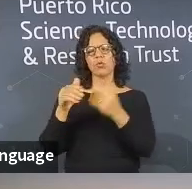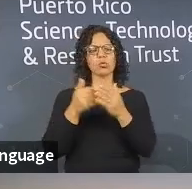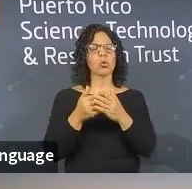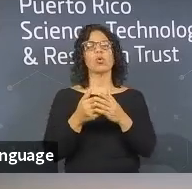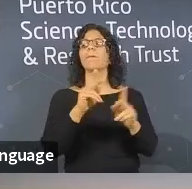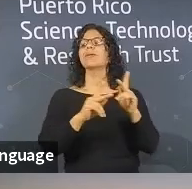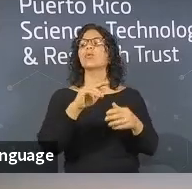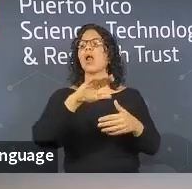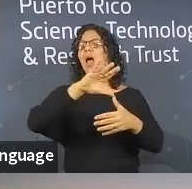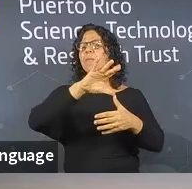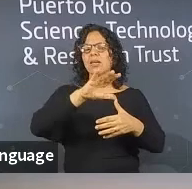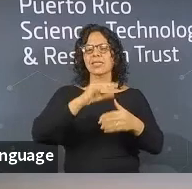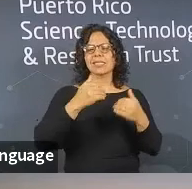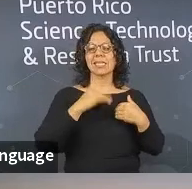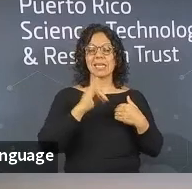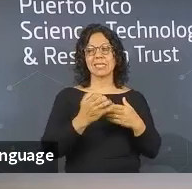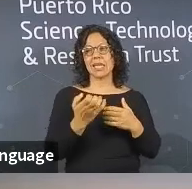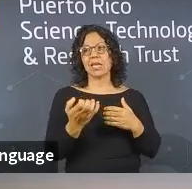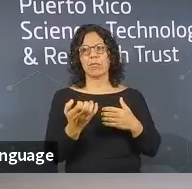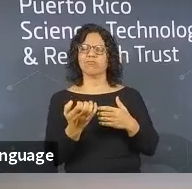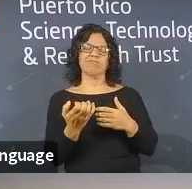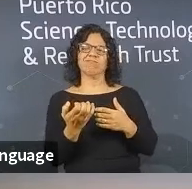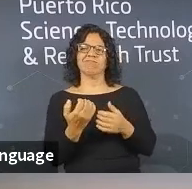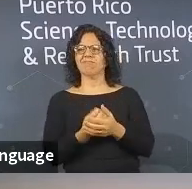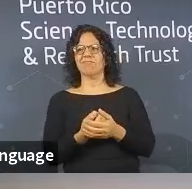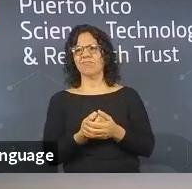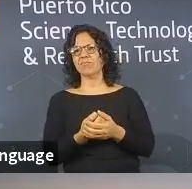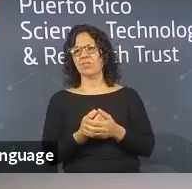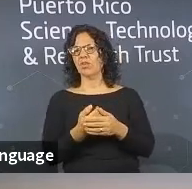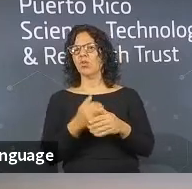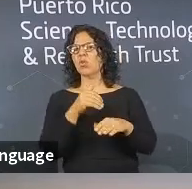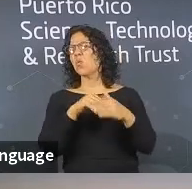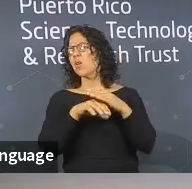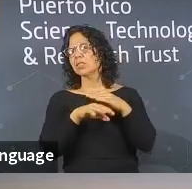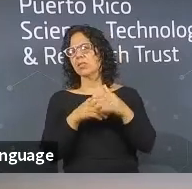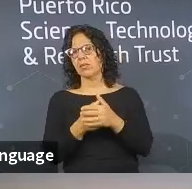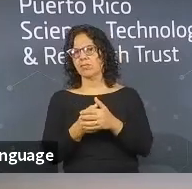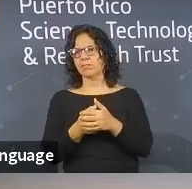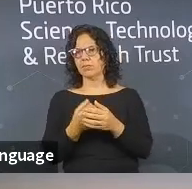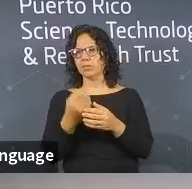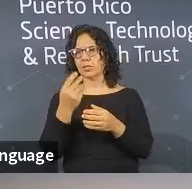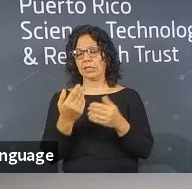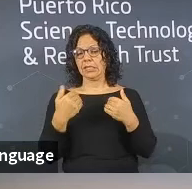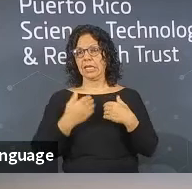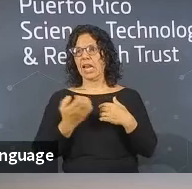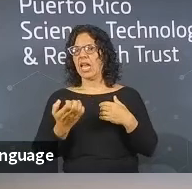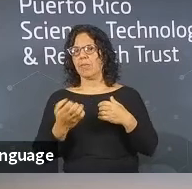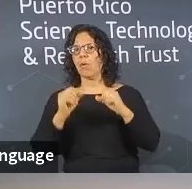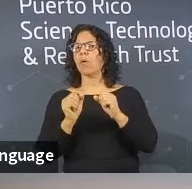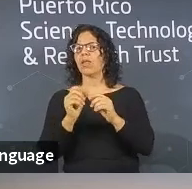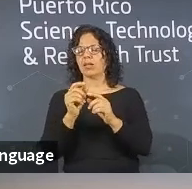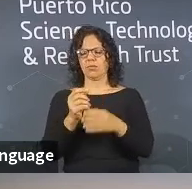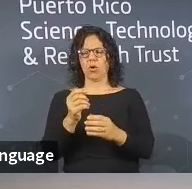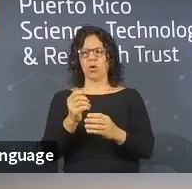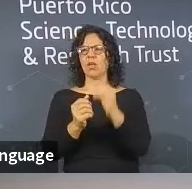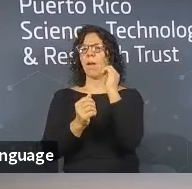pues hay muchos equipos que son motores que simplemente lo que hacen están rotando, como ven esa imagen en verde, están rotando